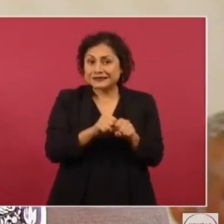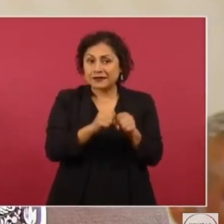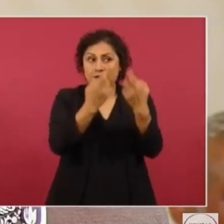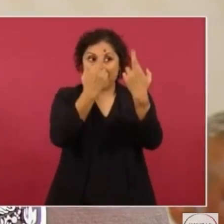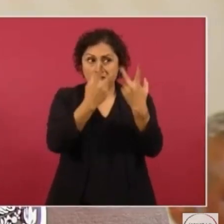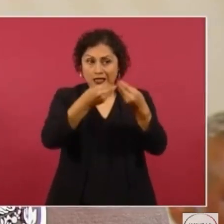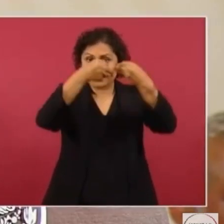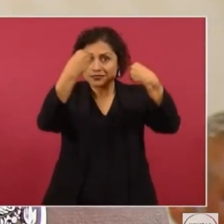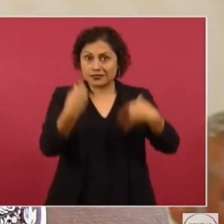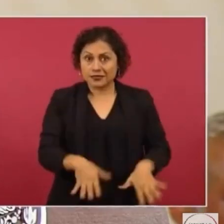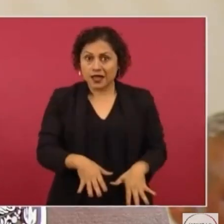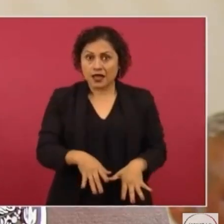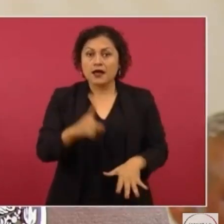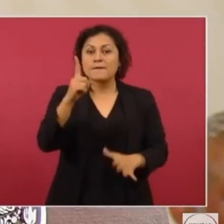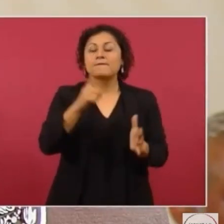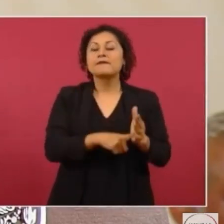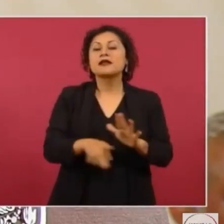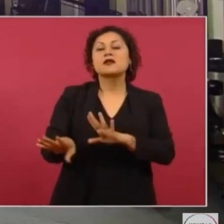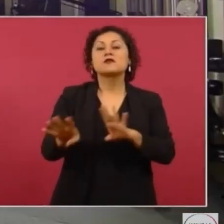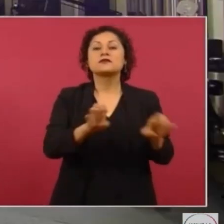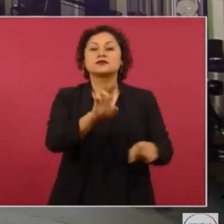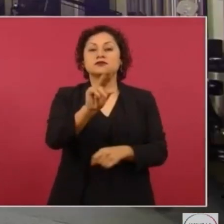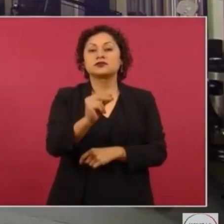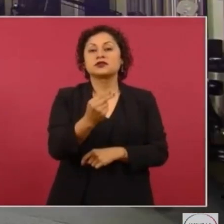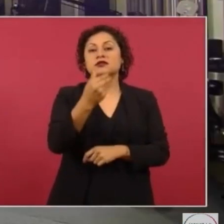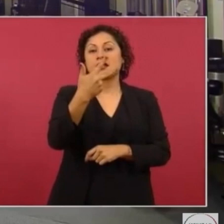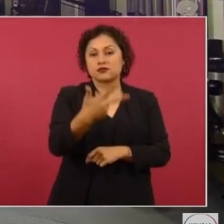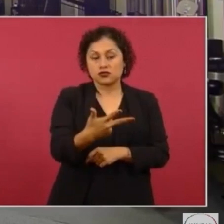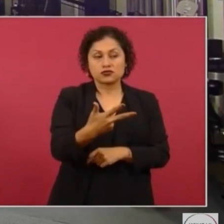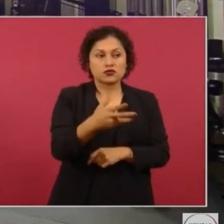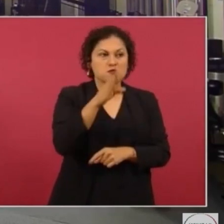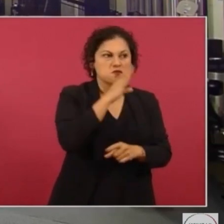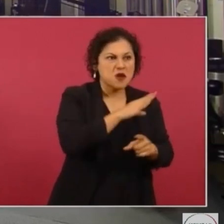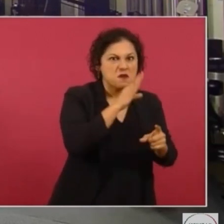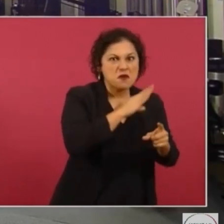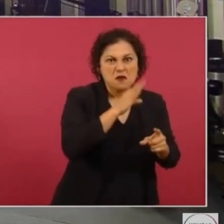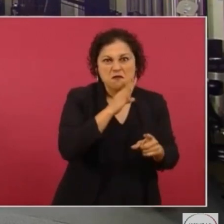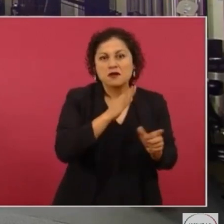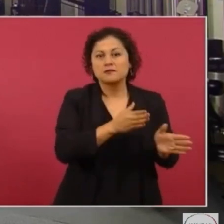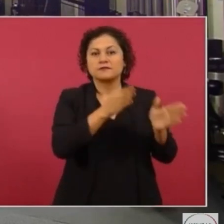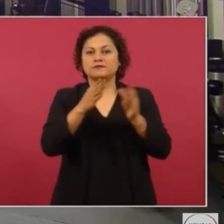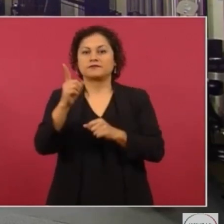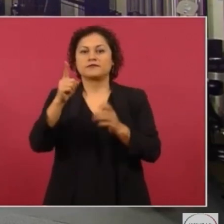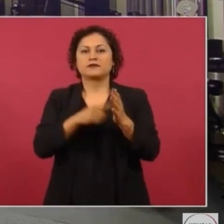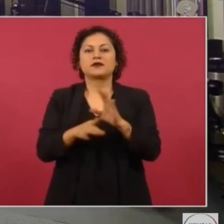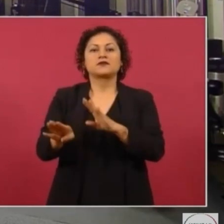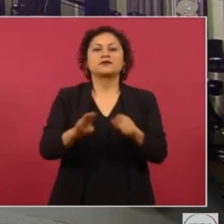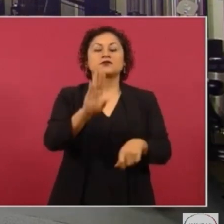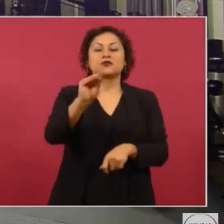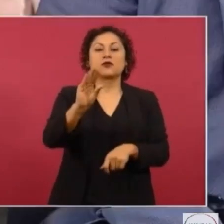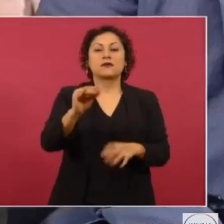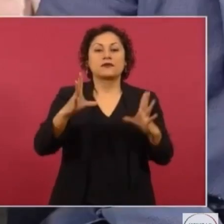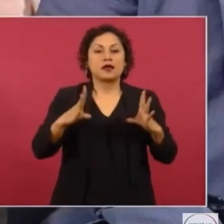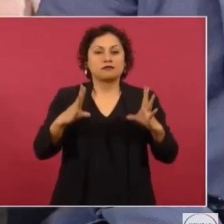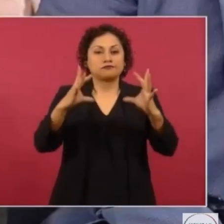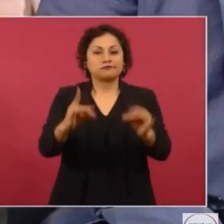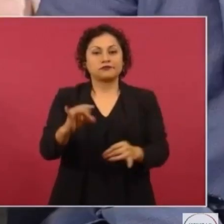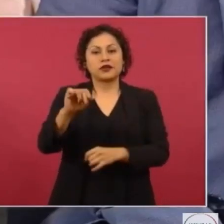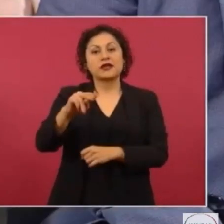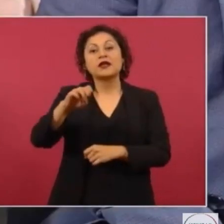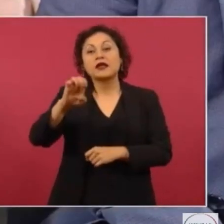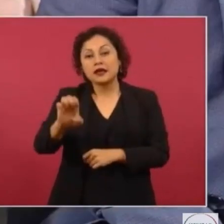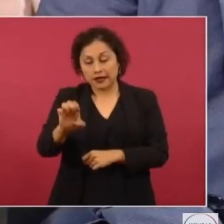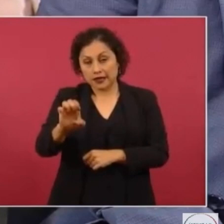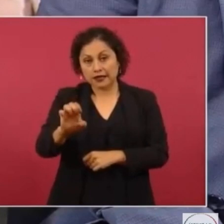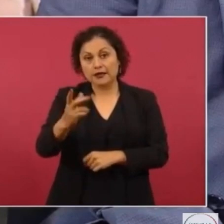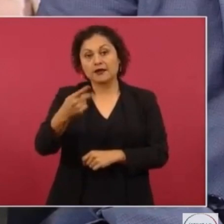en 1988. En 1990 nace el INE, el instituto, pero todavía bajo el